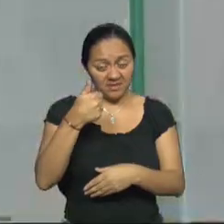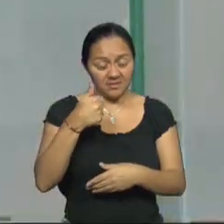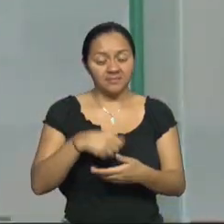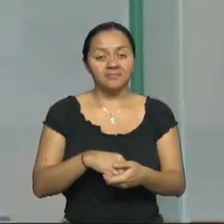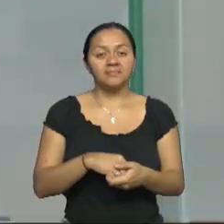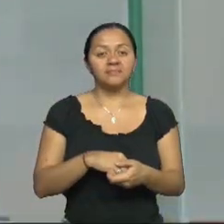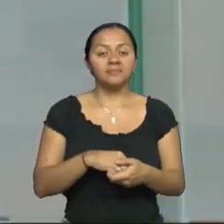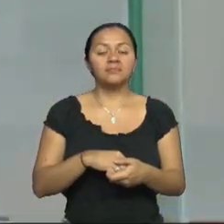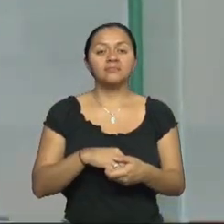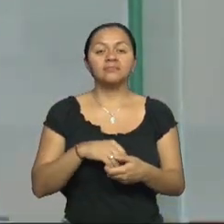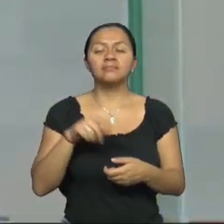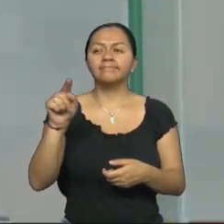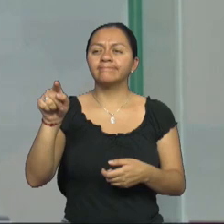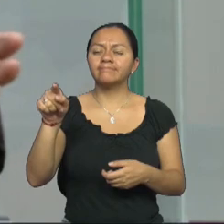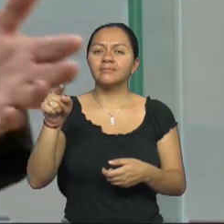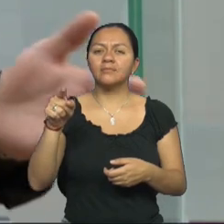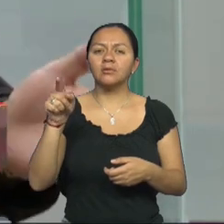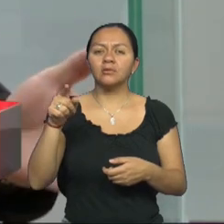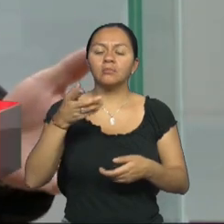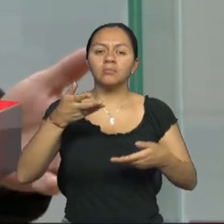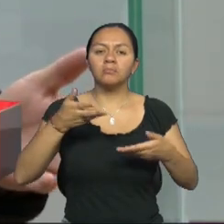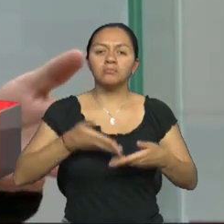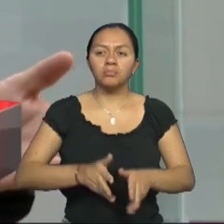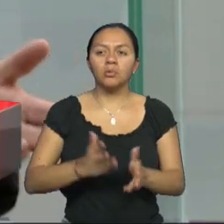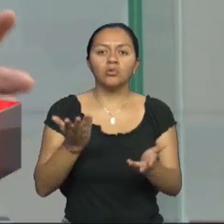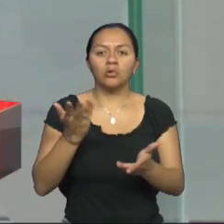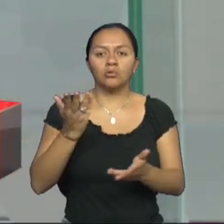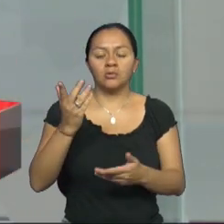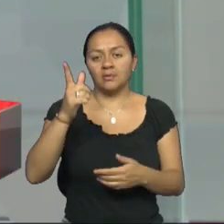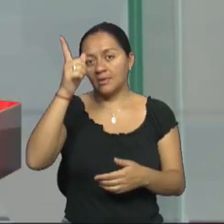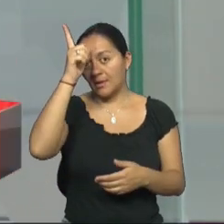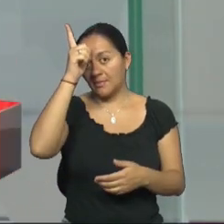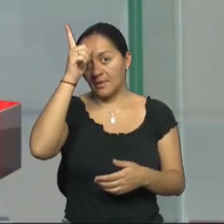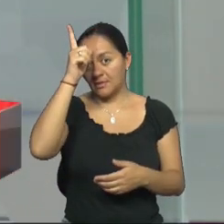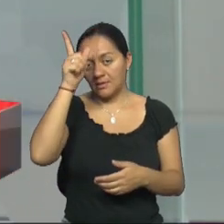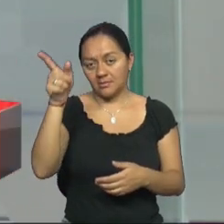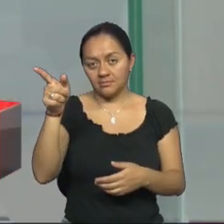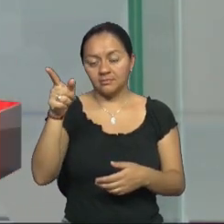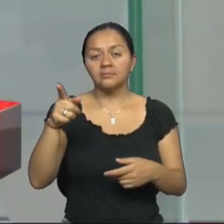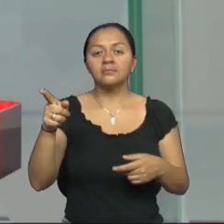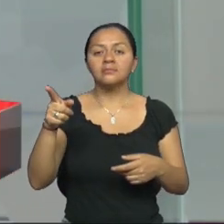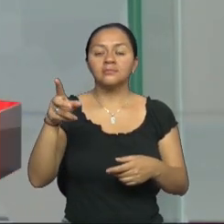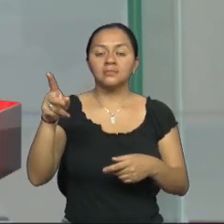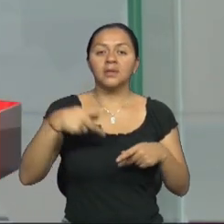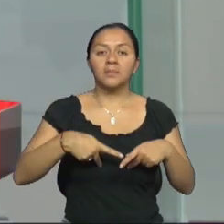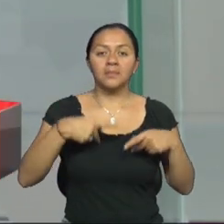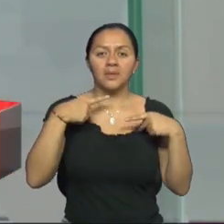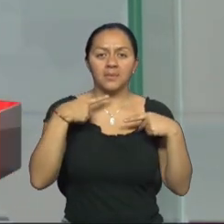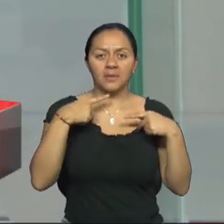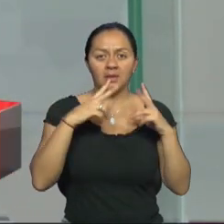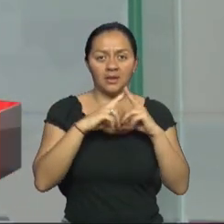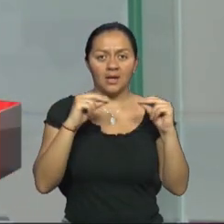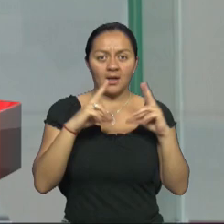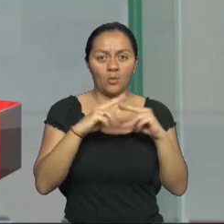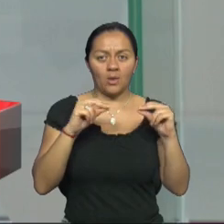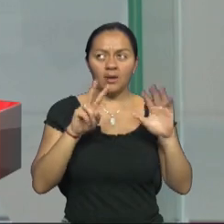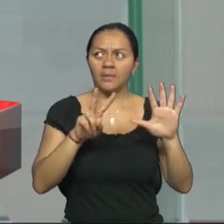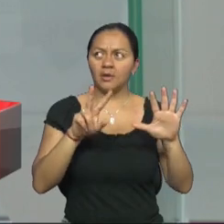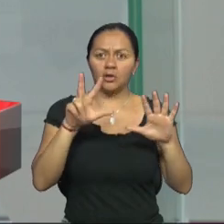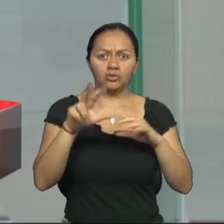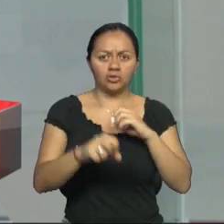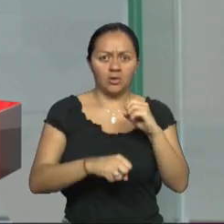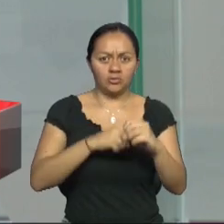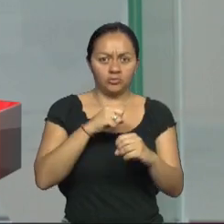Tú vienes, Catalina, nacida de Alemania, vives en Nicaragua más de 28 años, si no me equivoco. Así es. Y